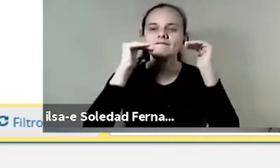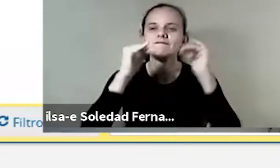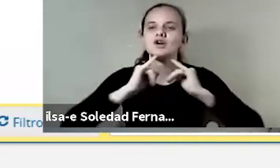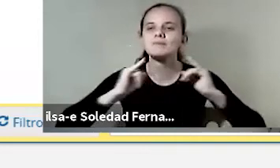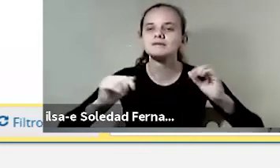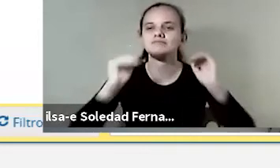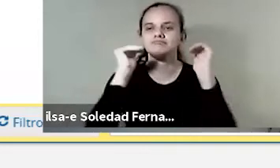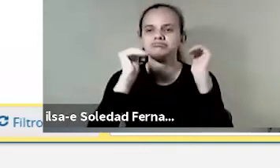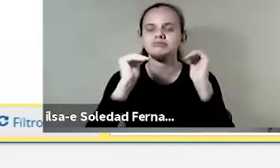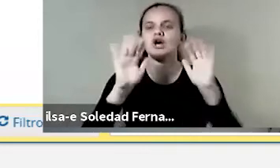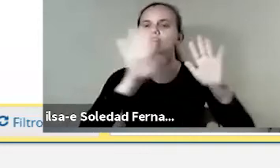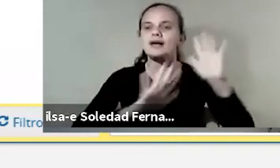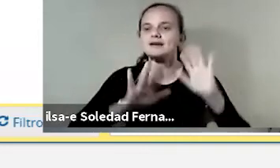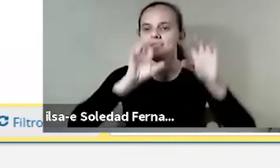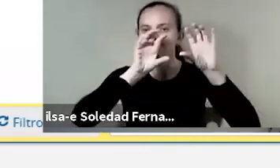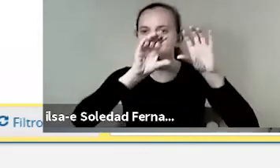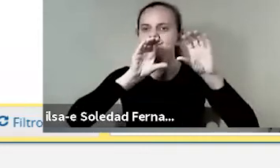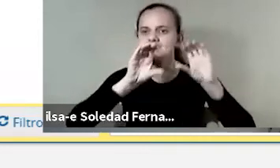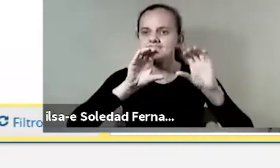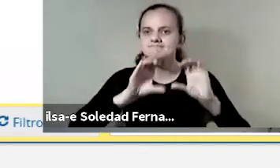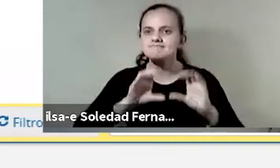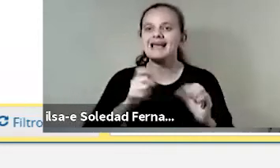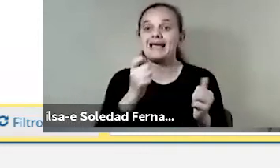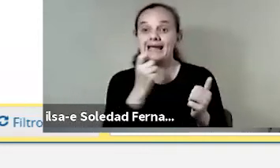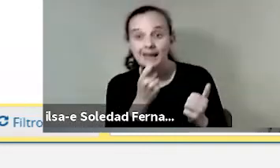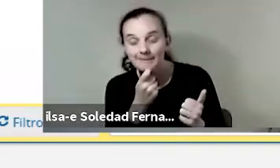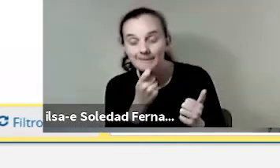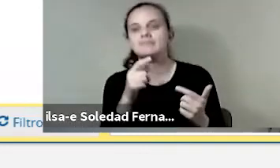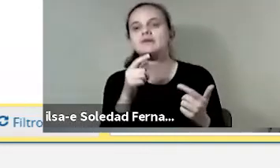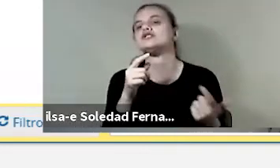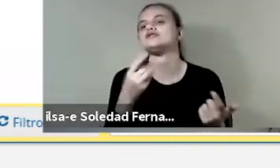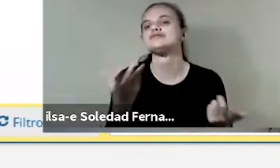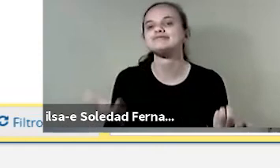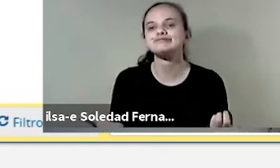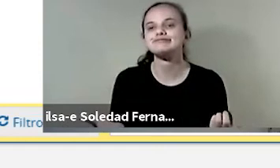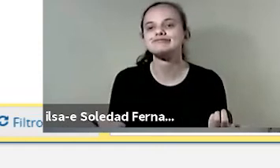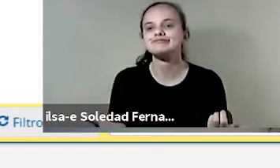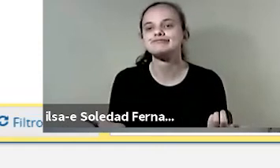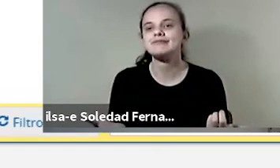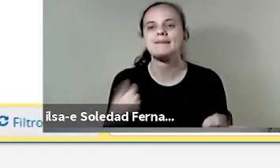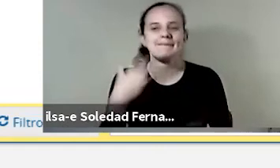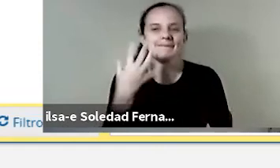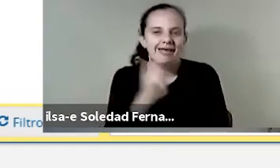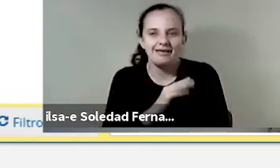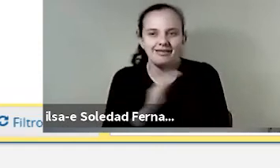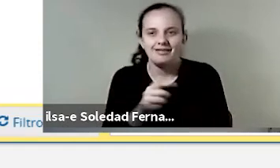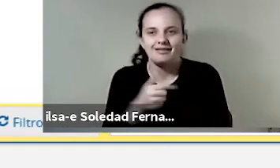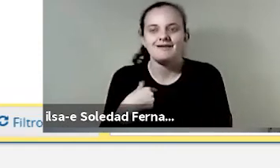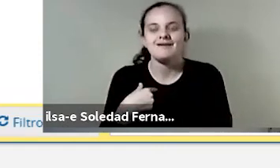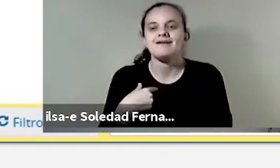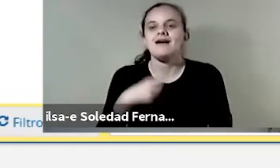de QuickRef lo que va a tener es toda esta información mucho más organizada, ¿sí? Tiene